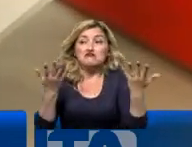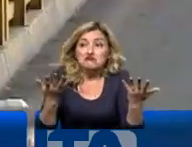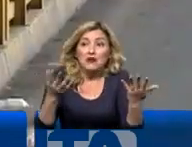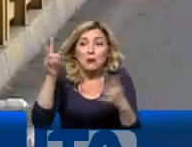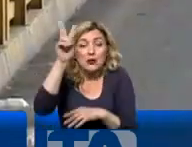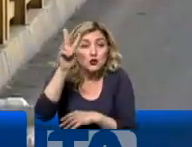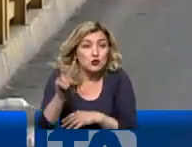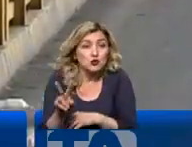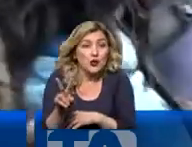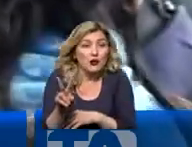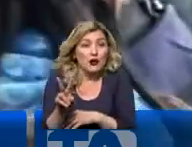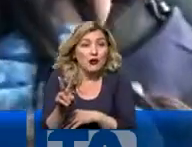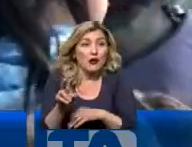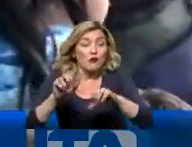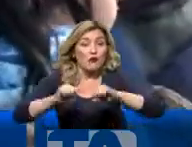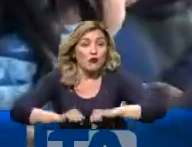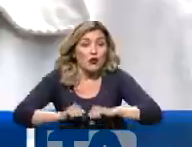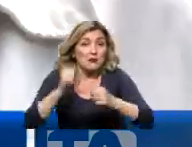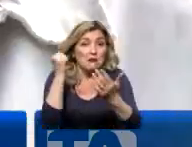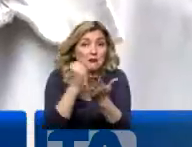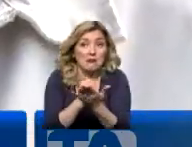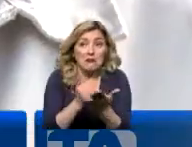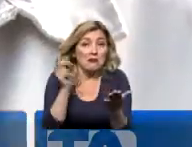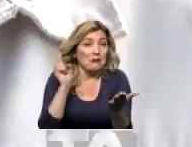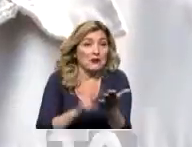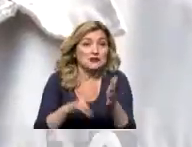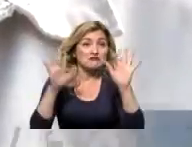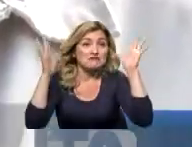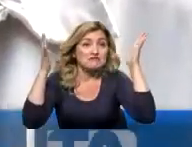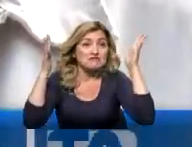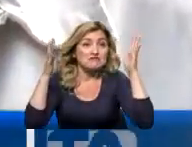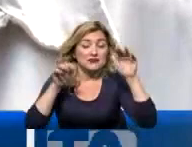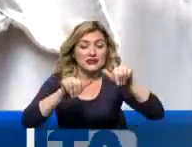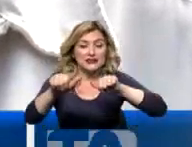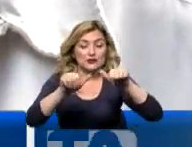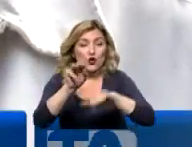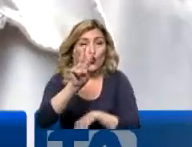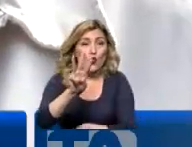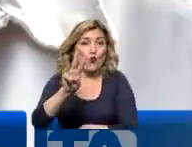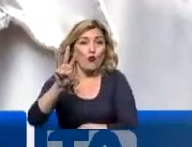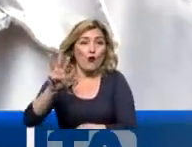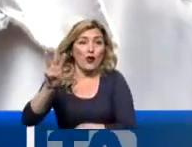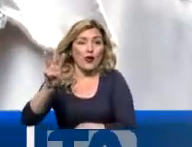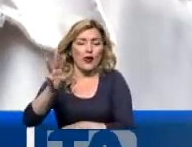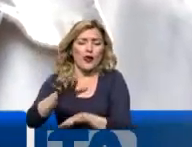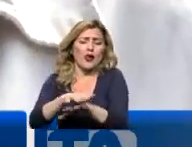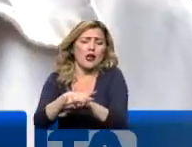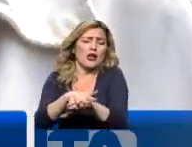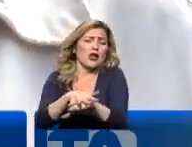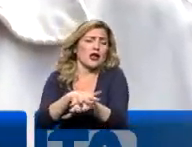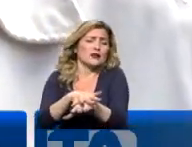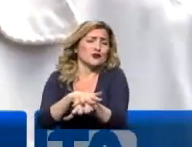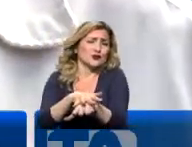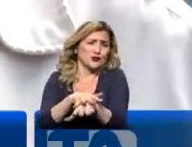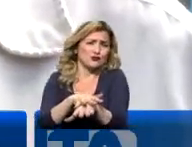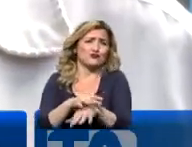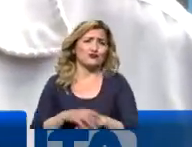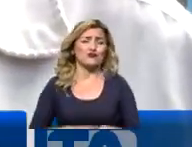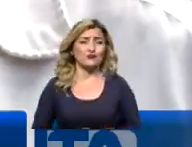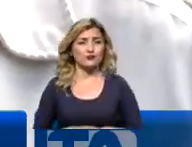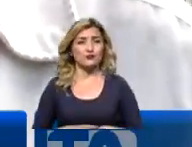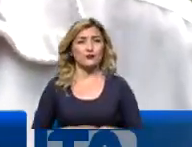algún venezolano que haya podido obtenerla. El trámite en la página web se ha hecho muy lento por el tema de que no